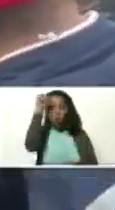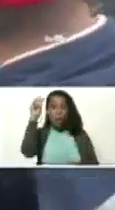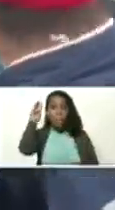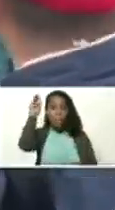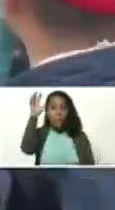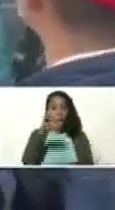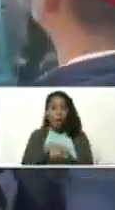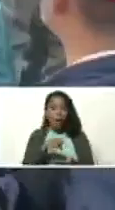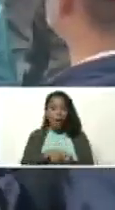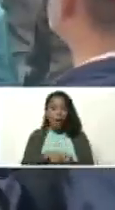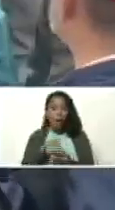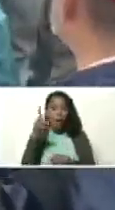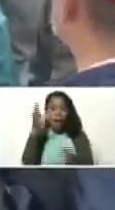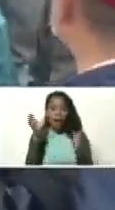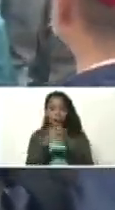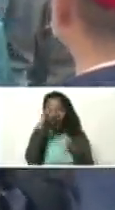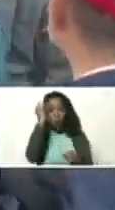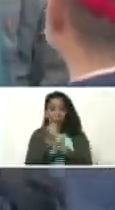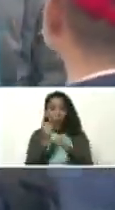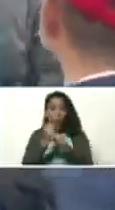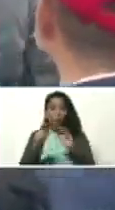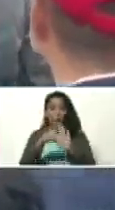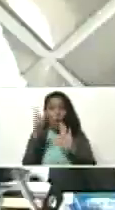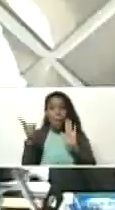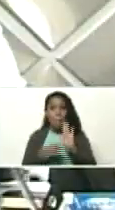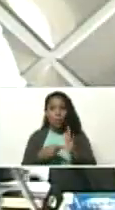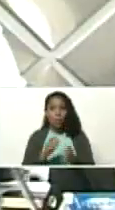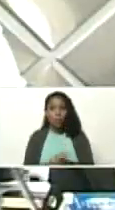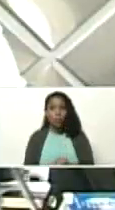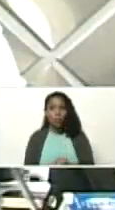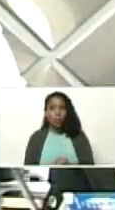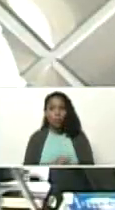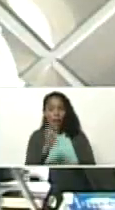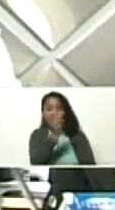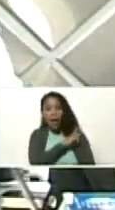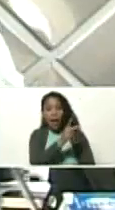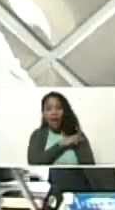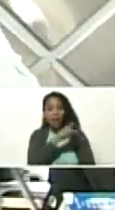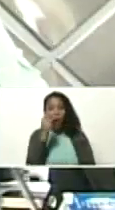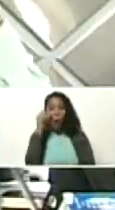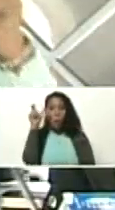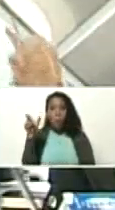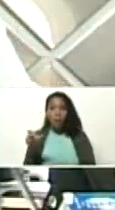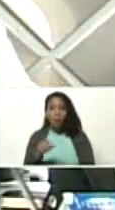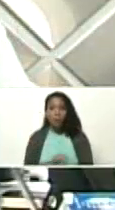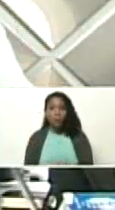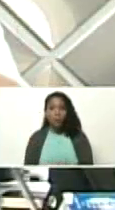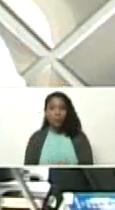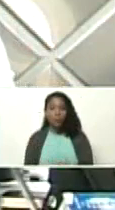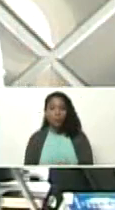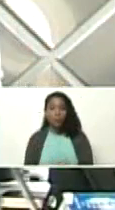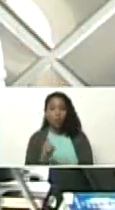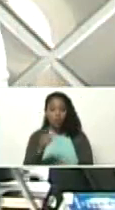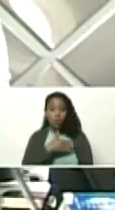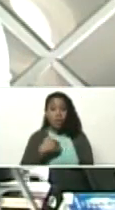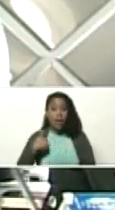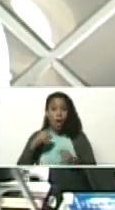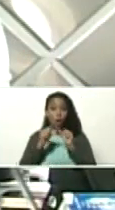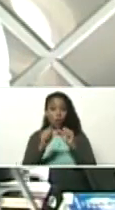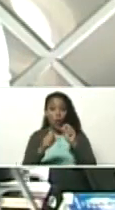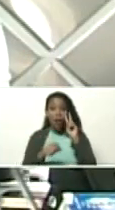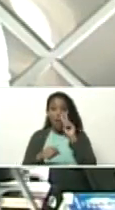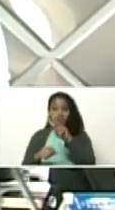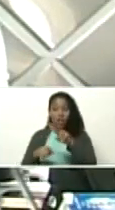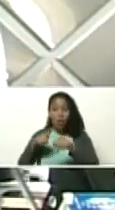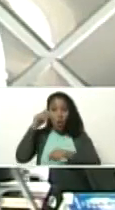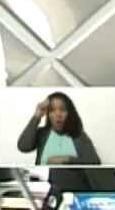Ahí está el equipo de trabajo completo. General en jefe Hernández Lares. Si quiere, continúen viendo